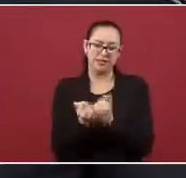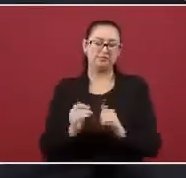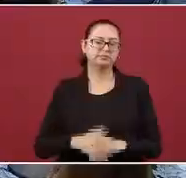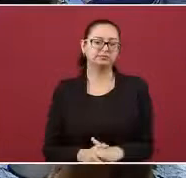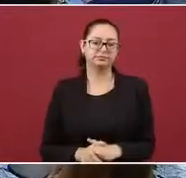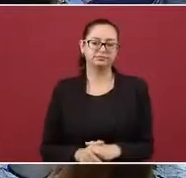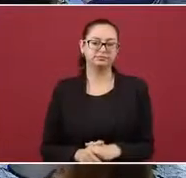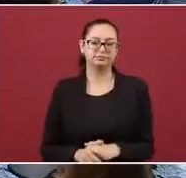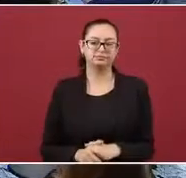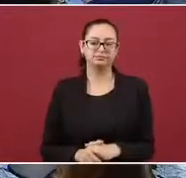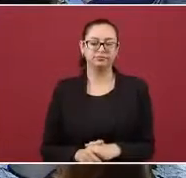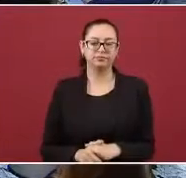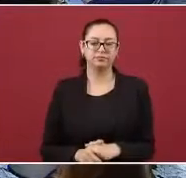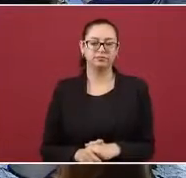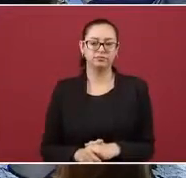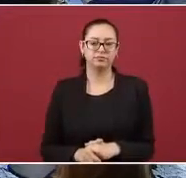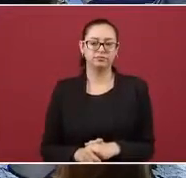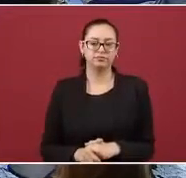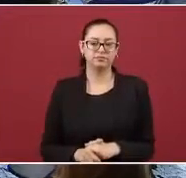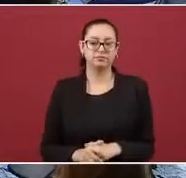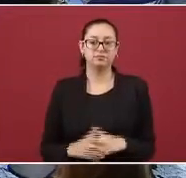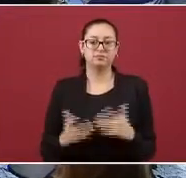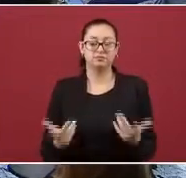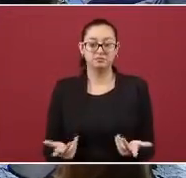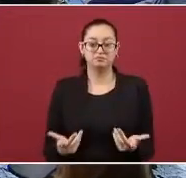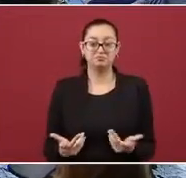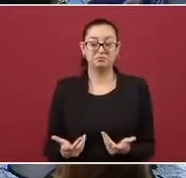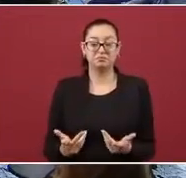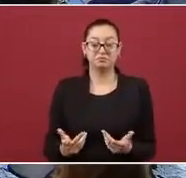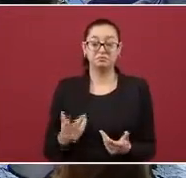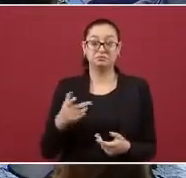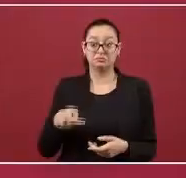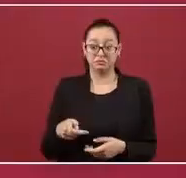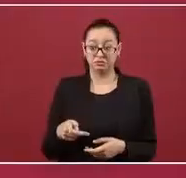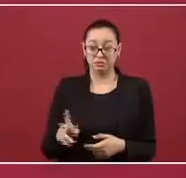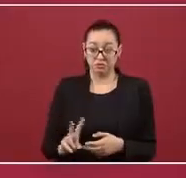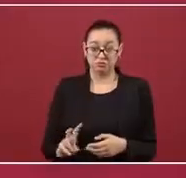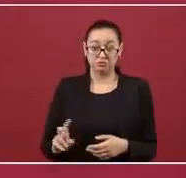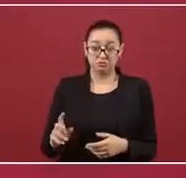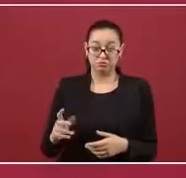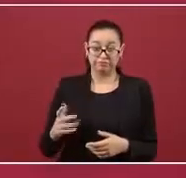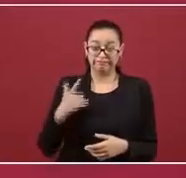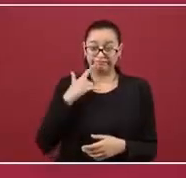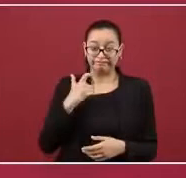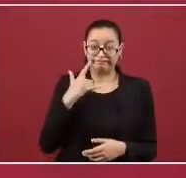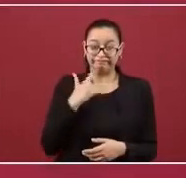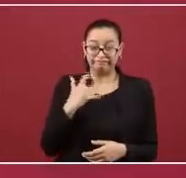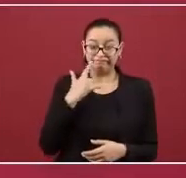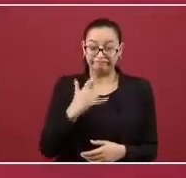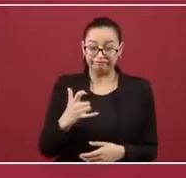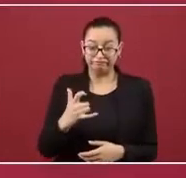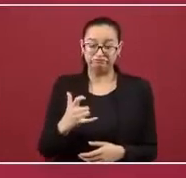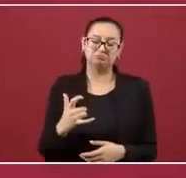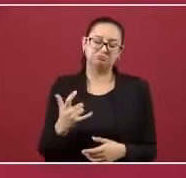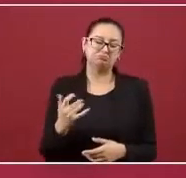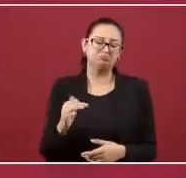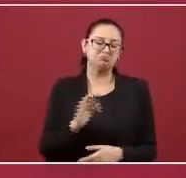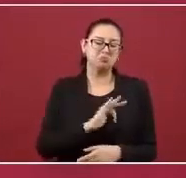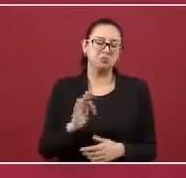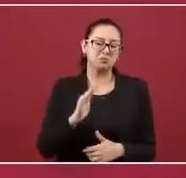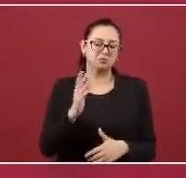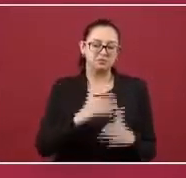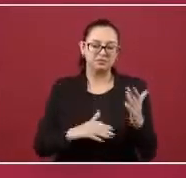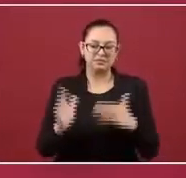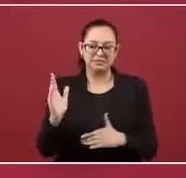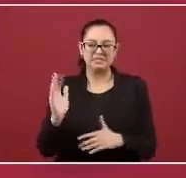combina con la perseverancia, pues salen las cosas. Puede ser que